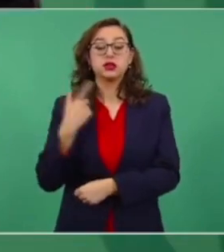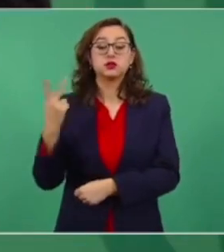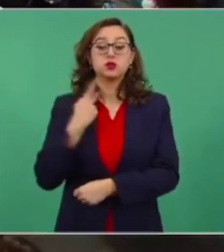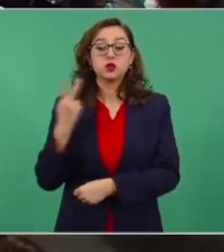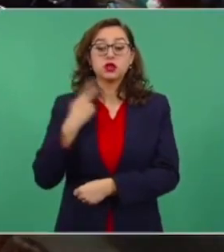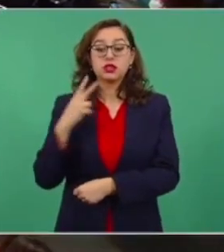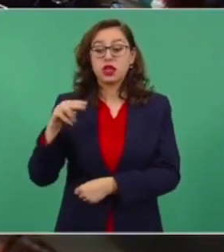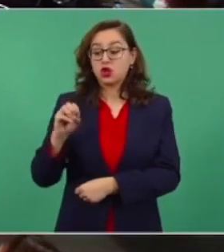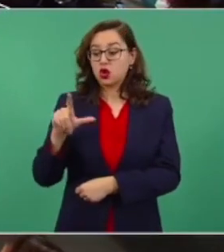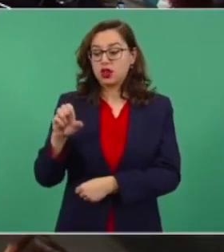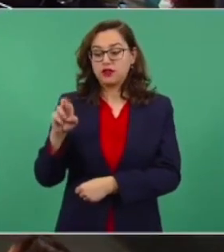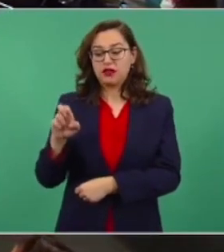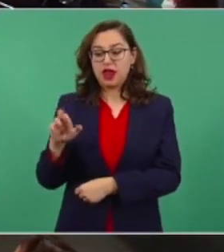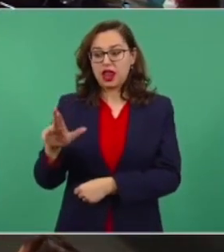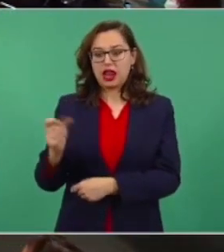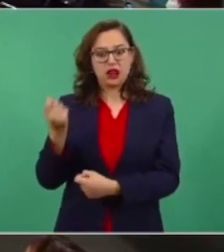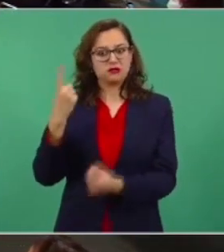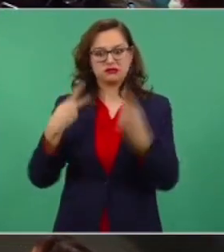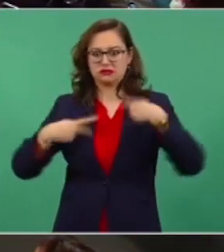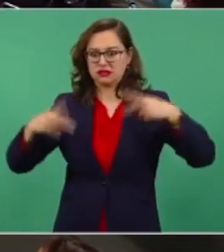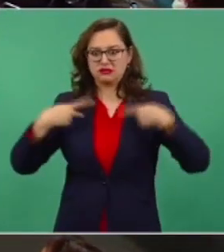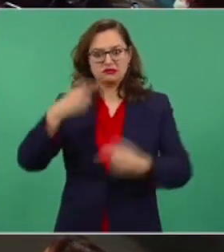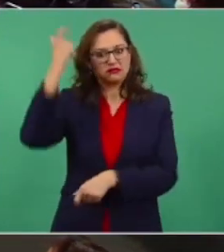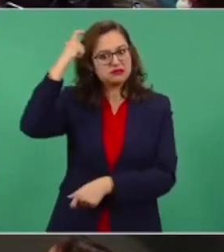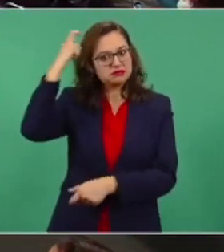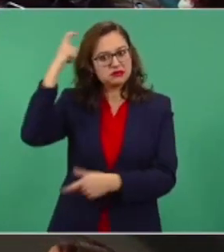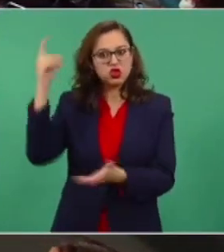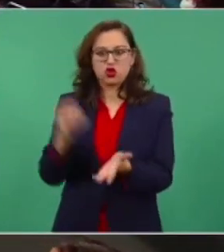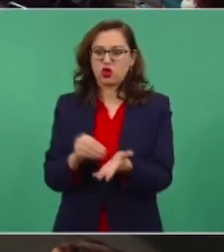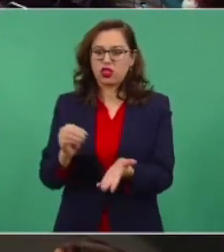Bueno, ya empezamos,